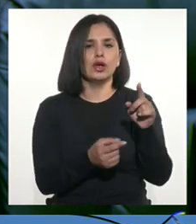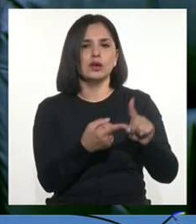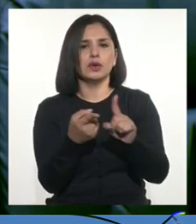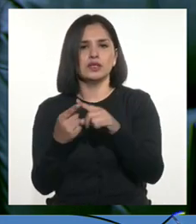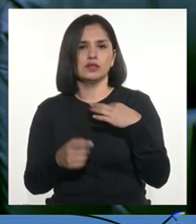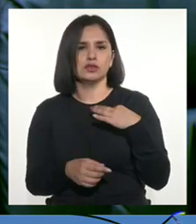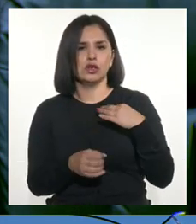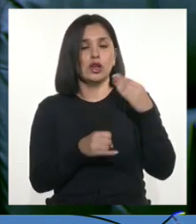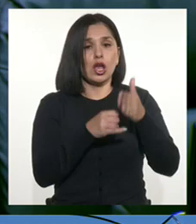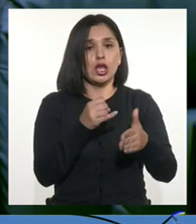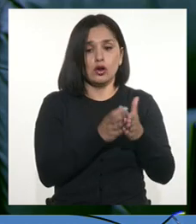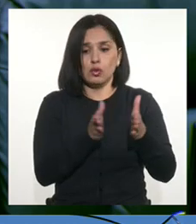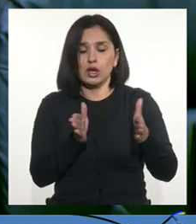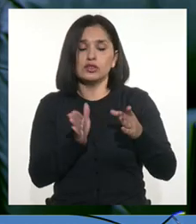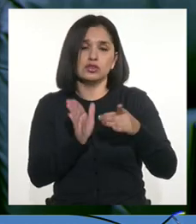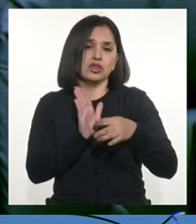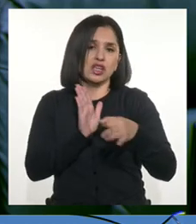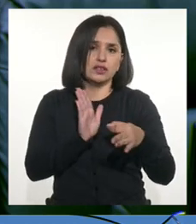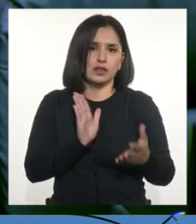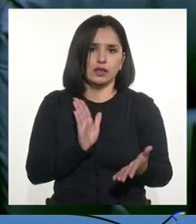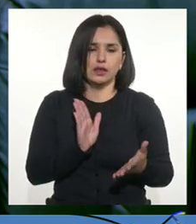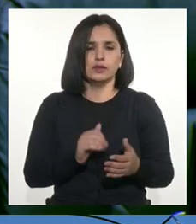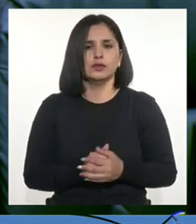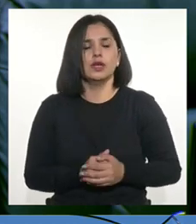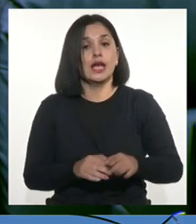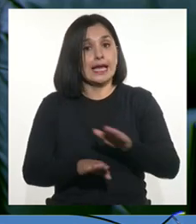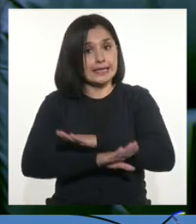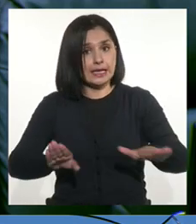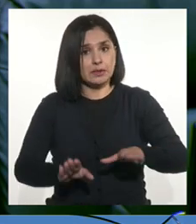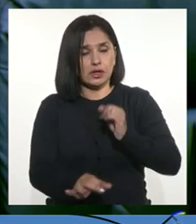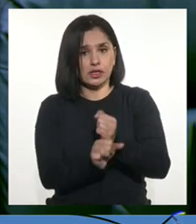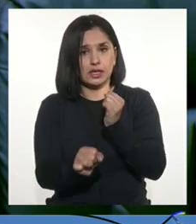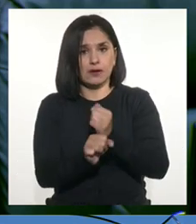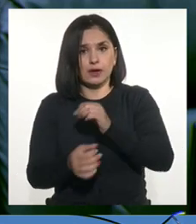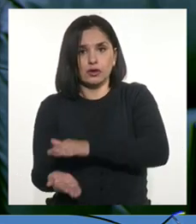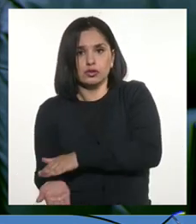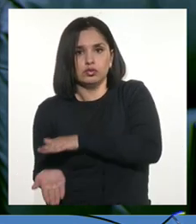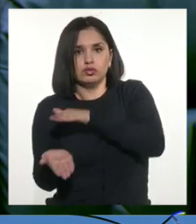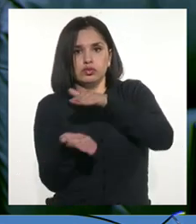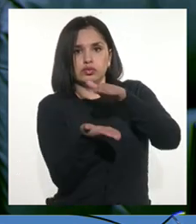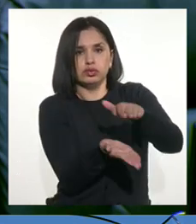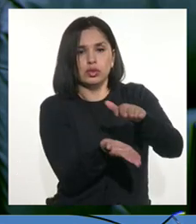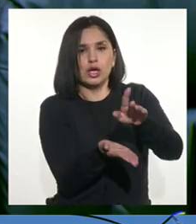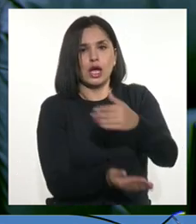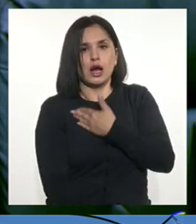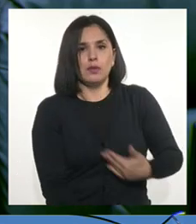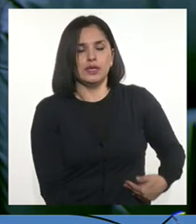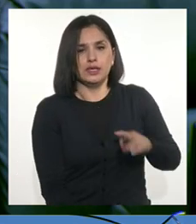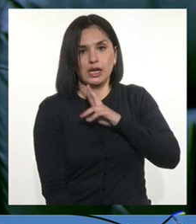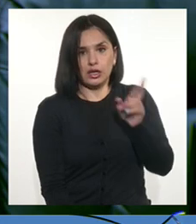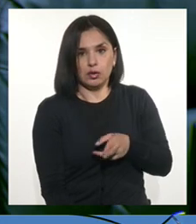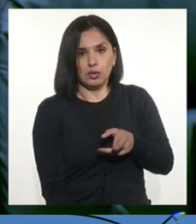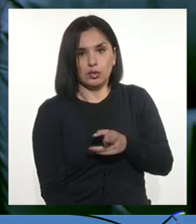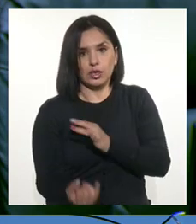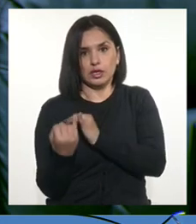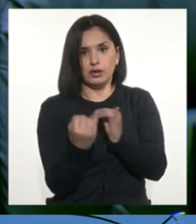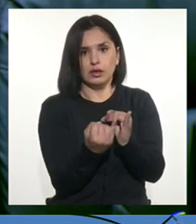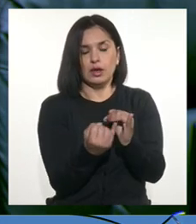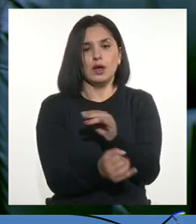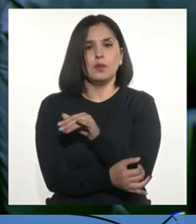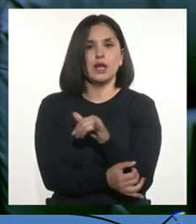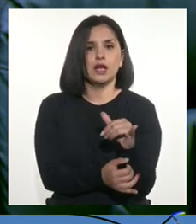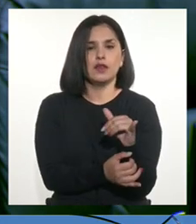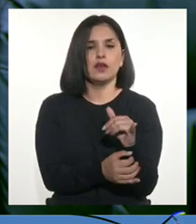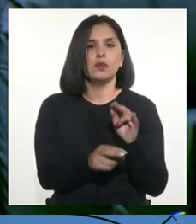forma que define el problema una vez concluido este trabajo se remitirá sus resultados el presidente de la república para la presentación